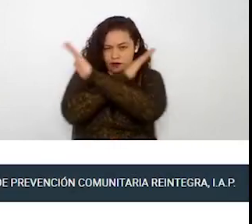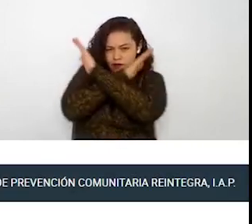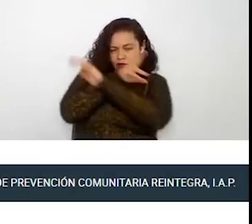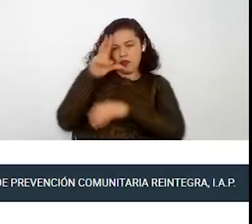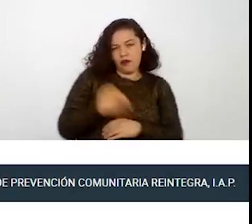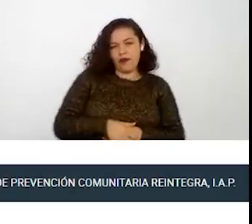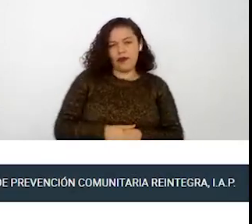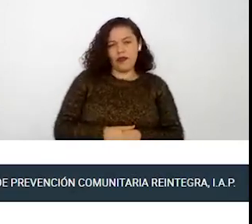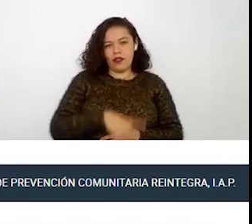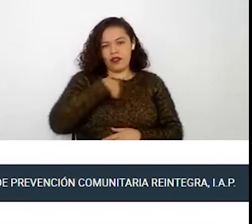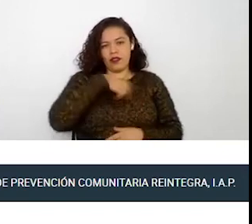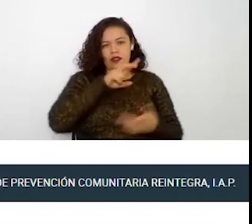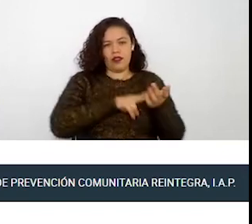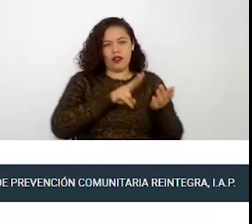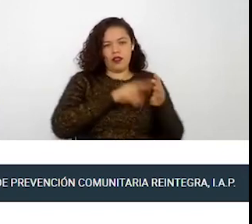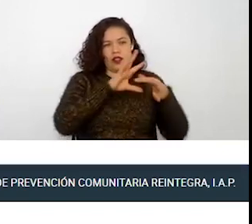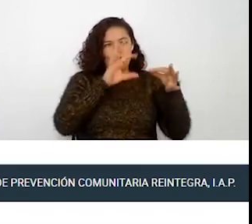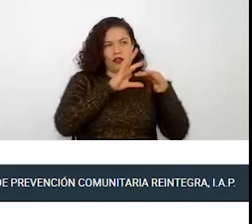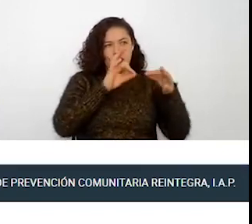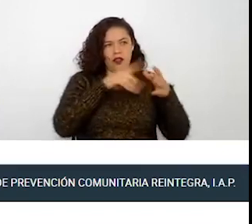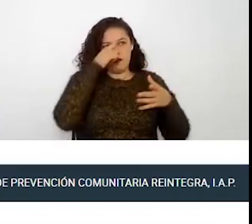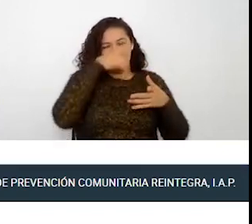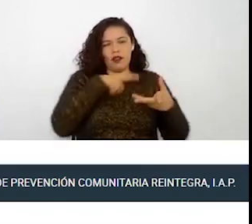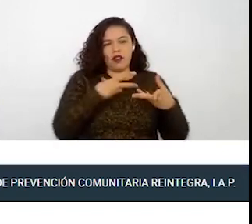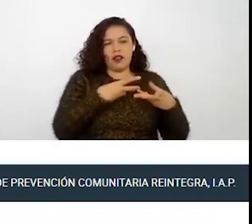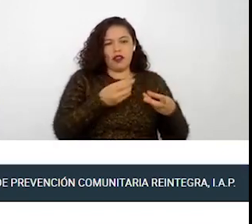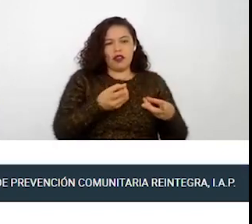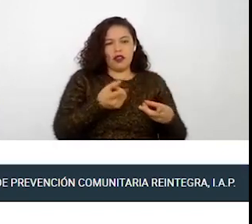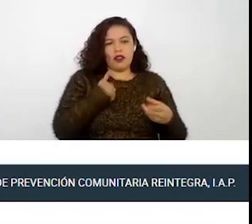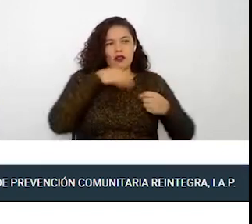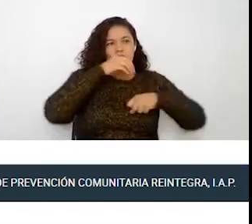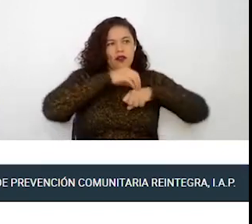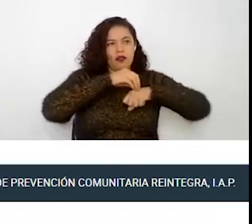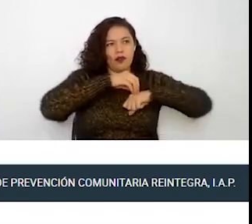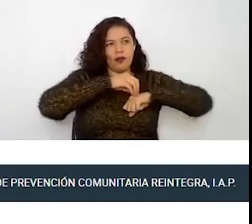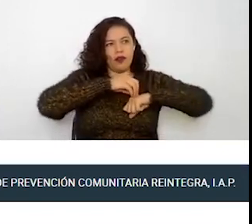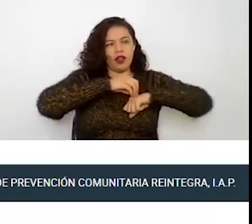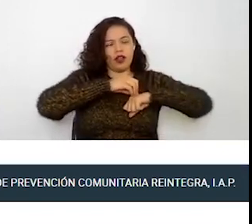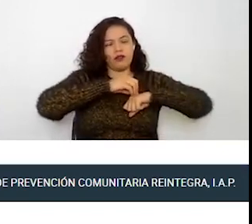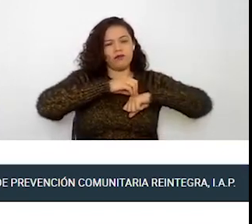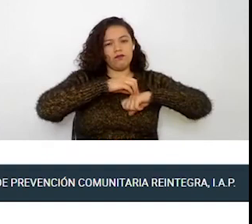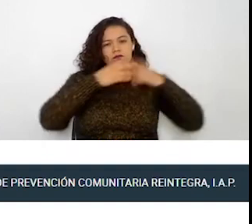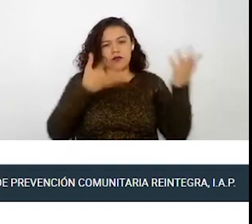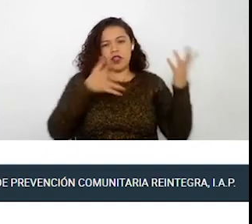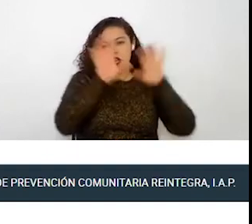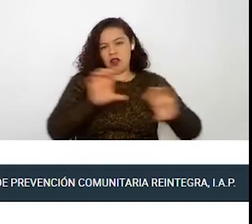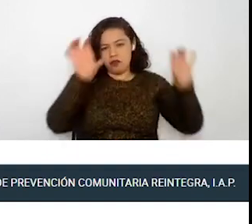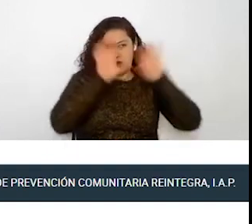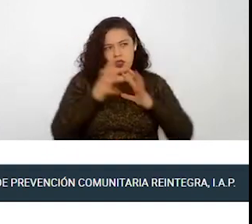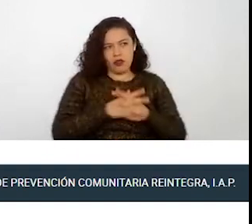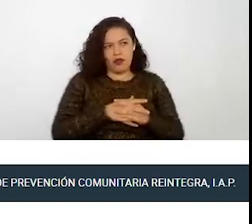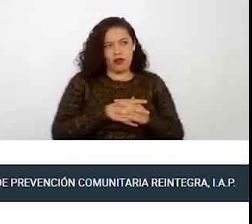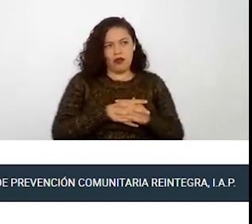Me va a costar descripción de la conversión y le vamos a poner una este una computadora